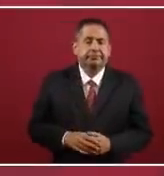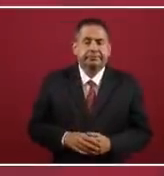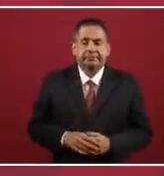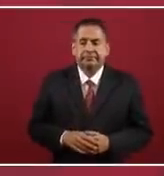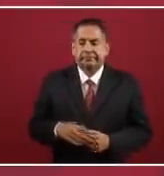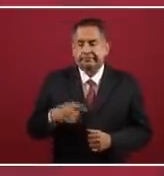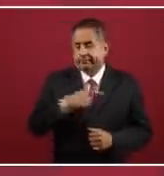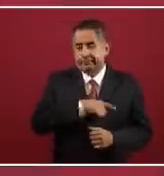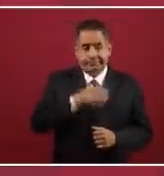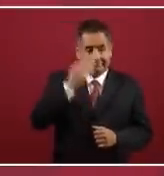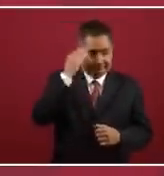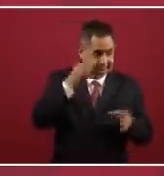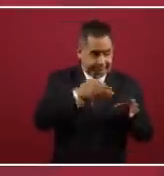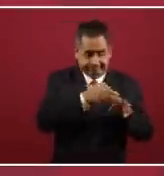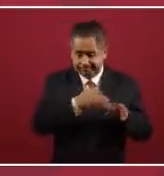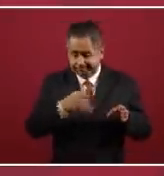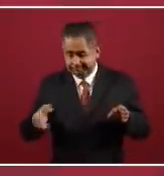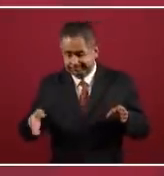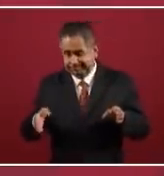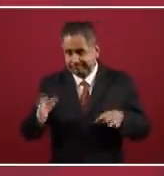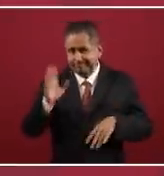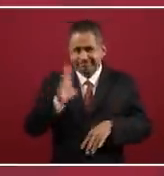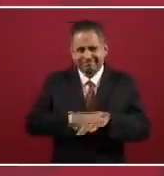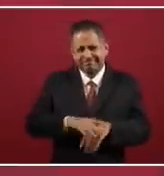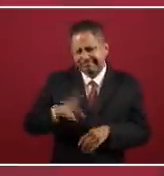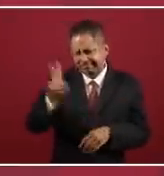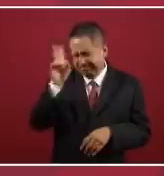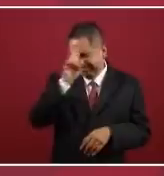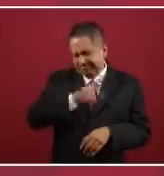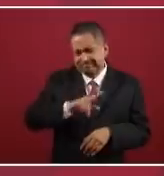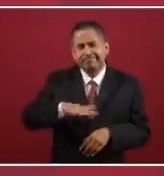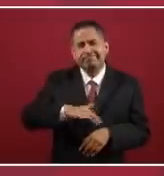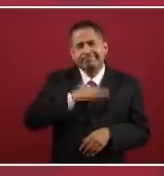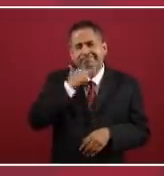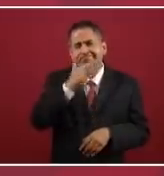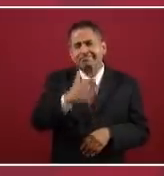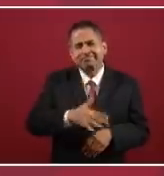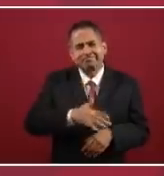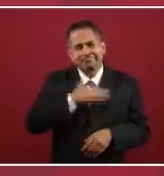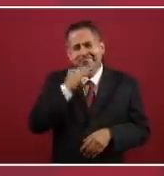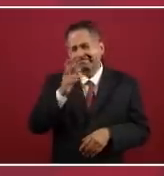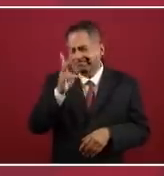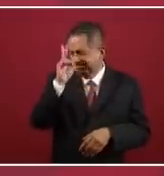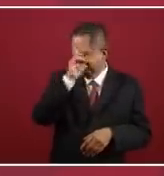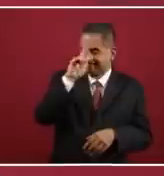uno de los periodos de mayor corrupción en toda la historia de México.